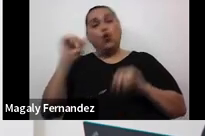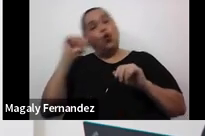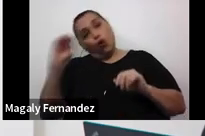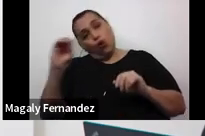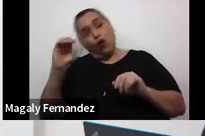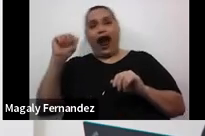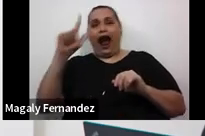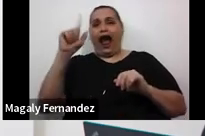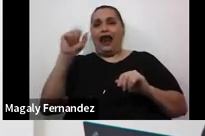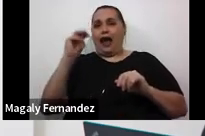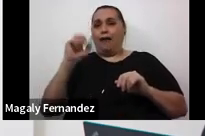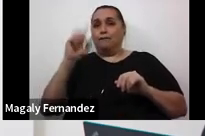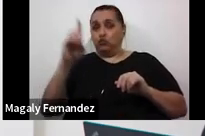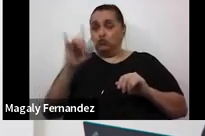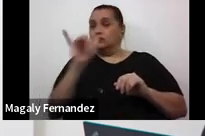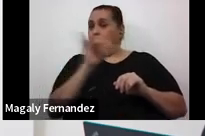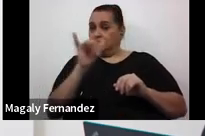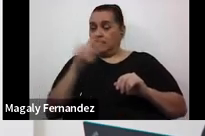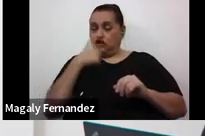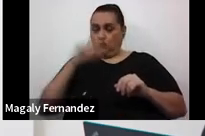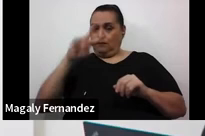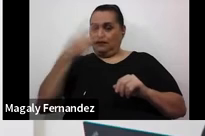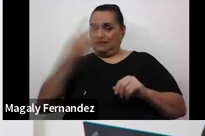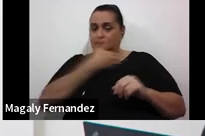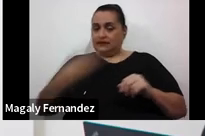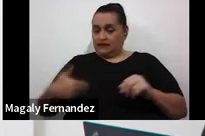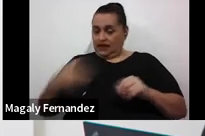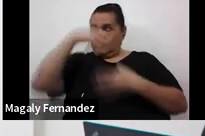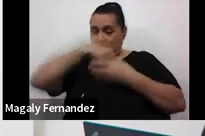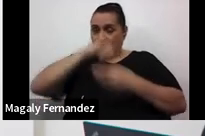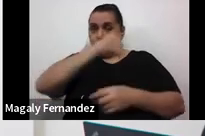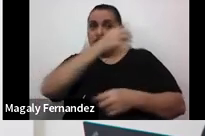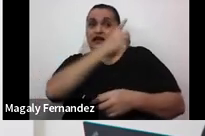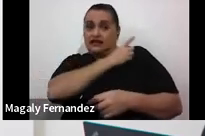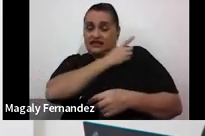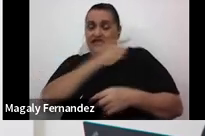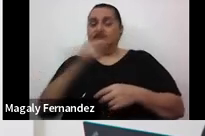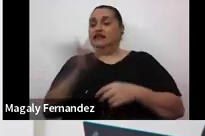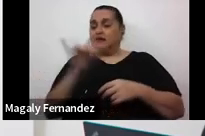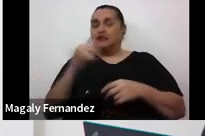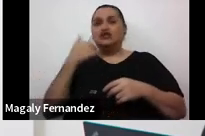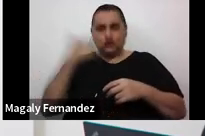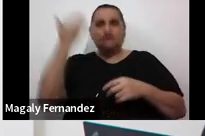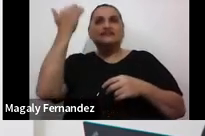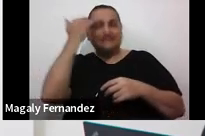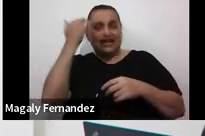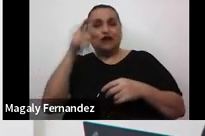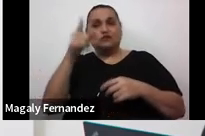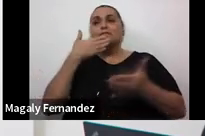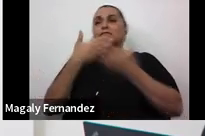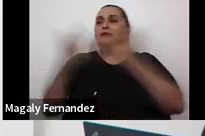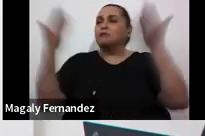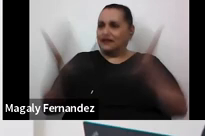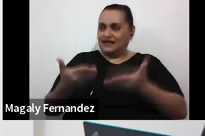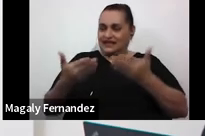yo soy la vicepresidenta de alamute y estoy en la junta directiva de Yo sé que serías bienvenido en